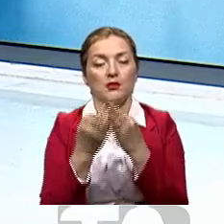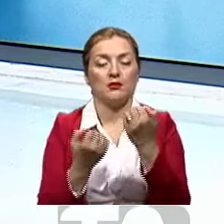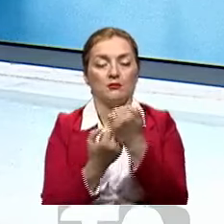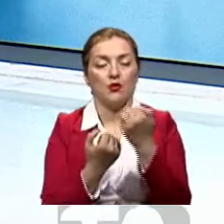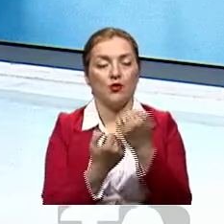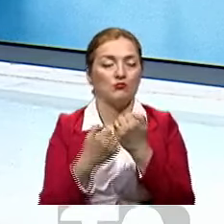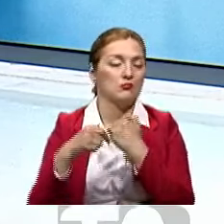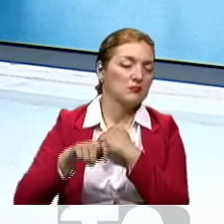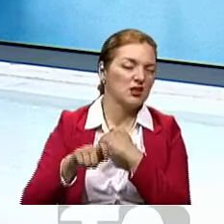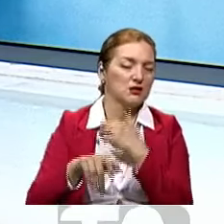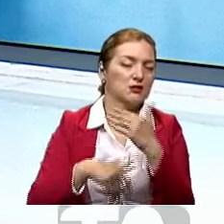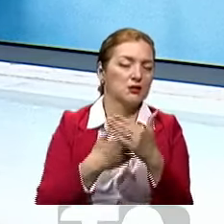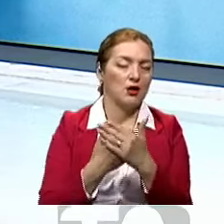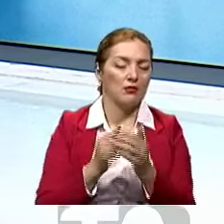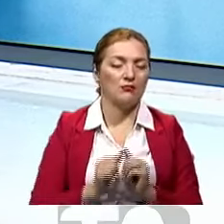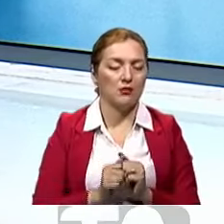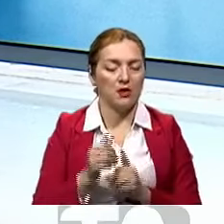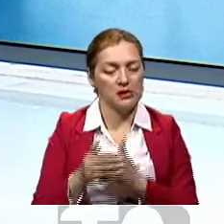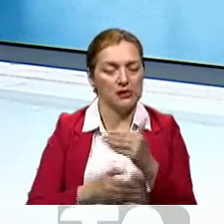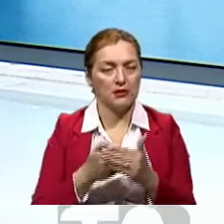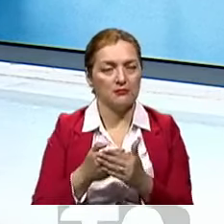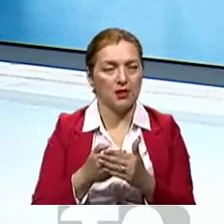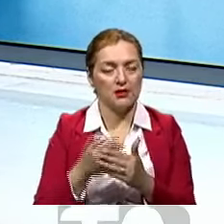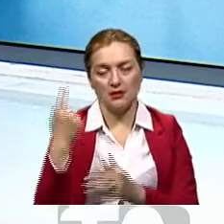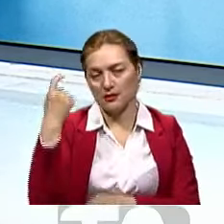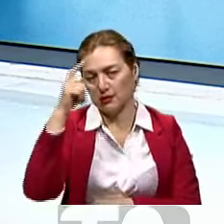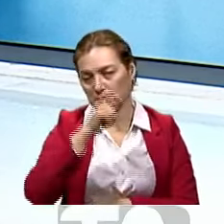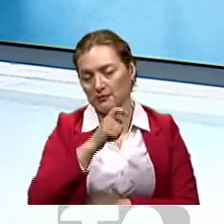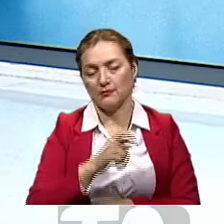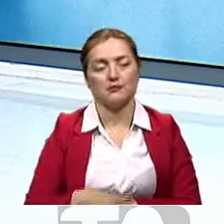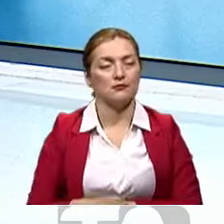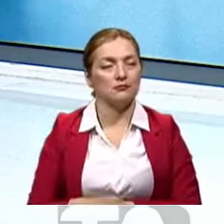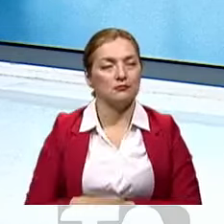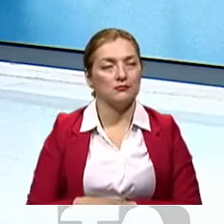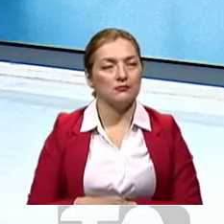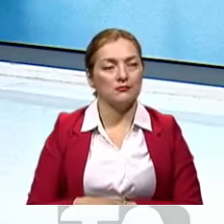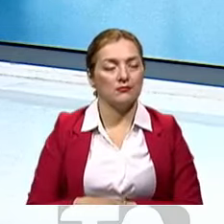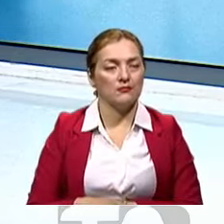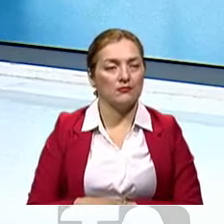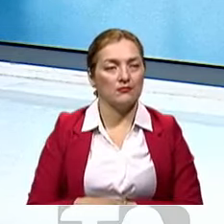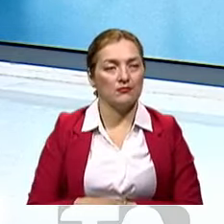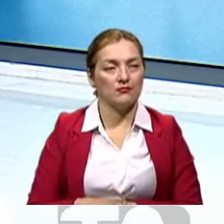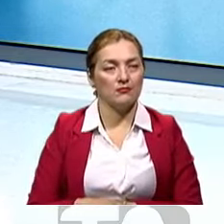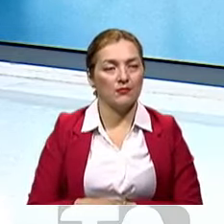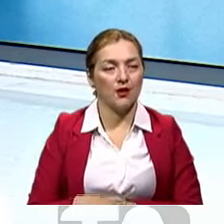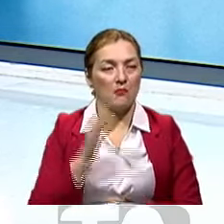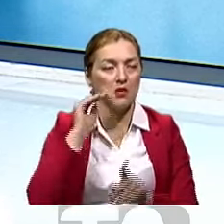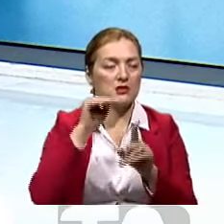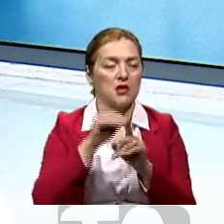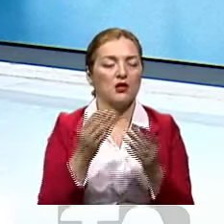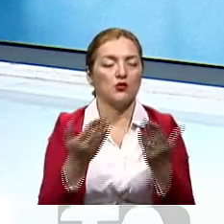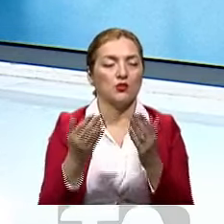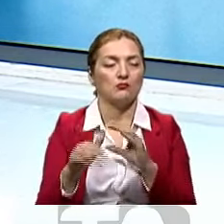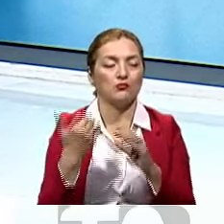que requieran para emprender este camino que muchas veces no es nada fácil. Recuerden escribir al correo